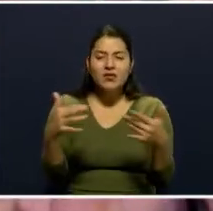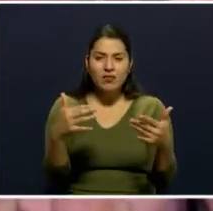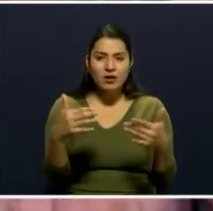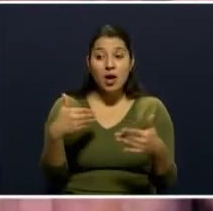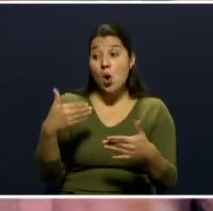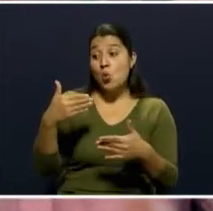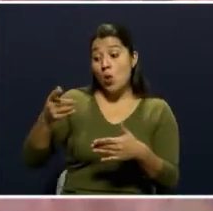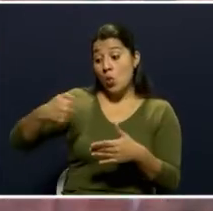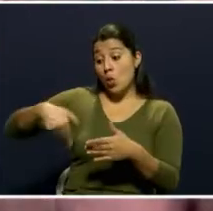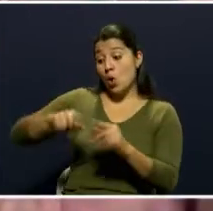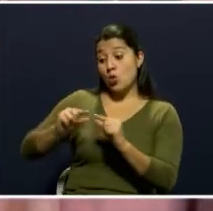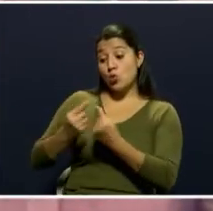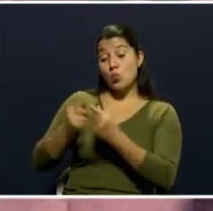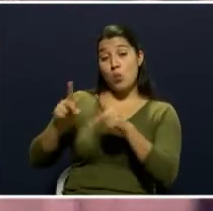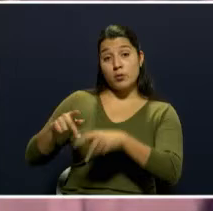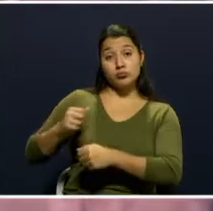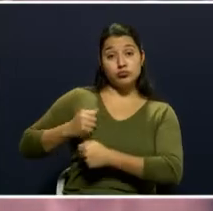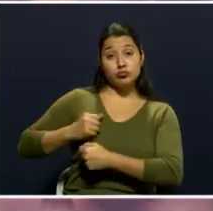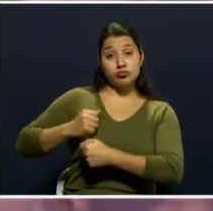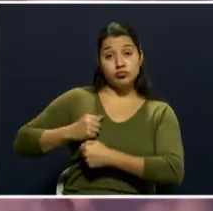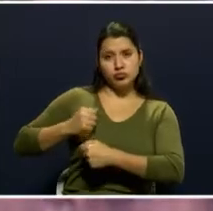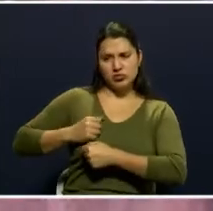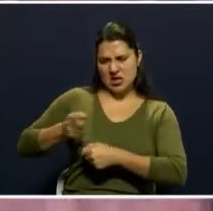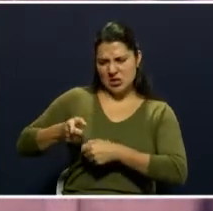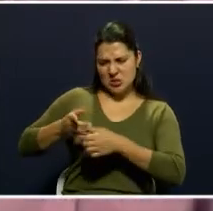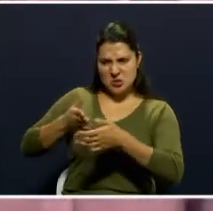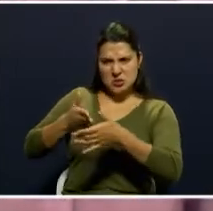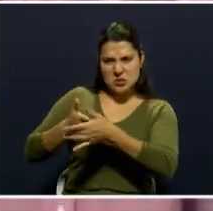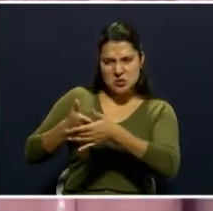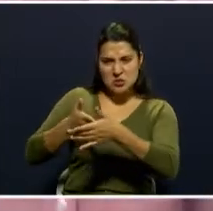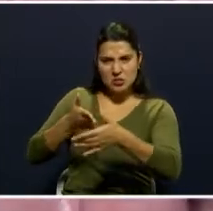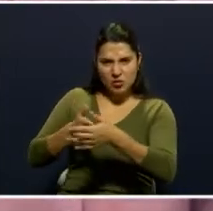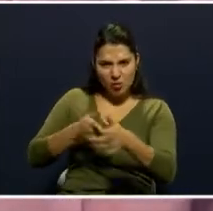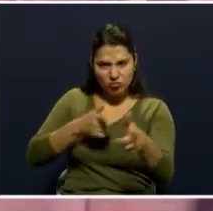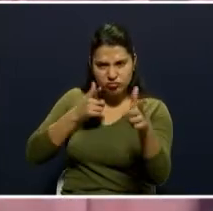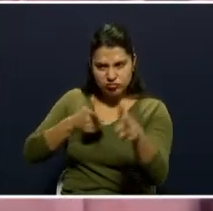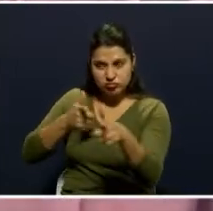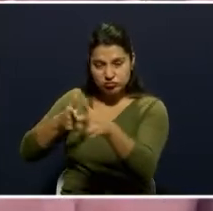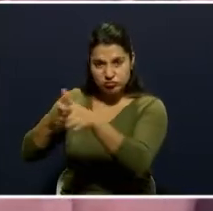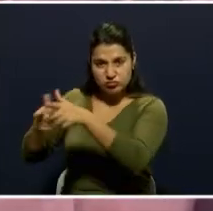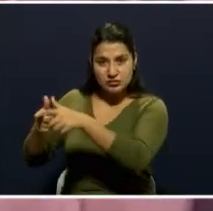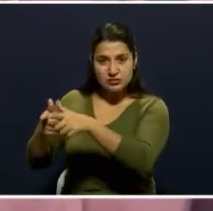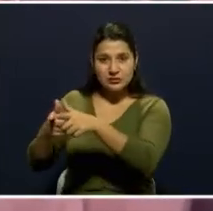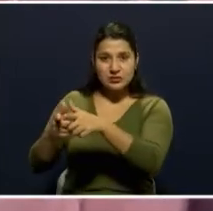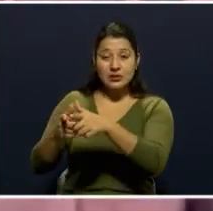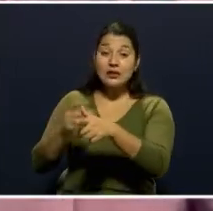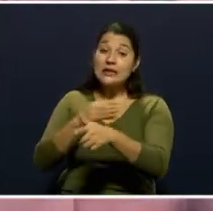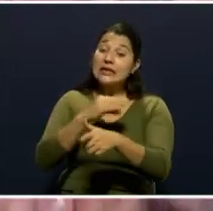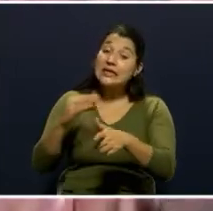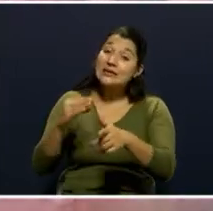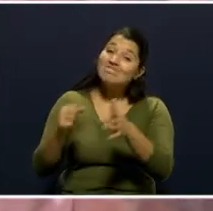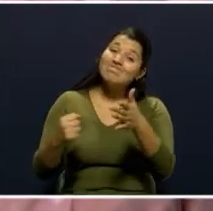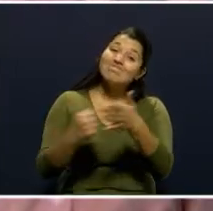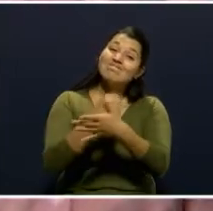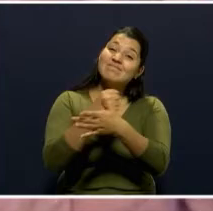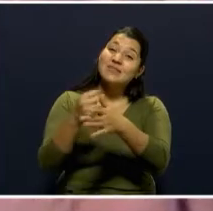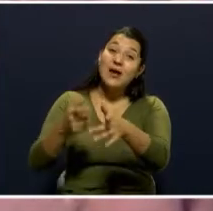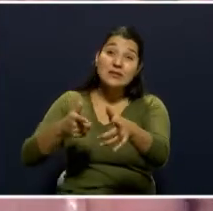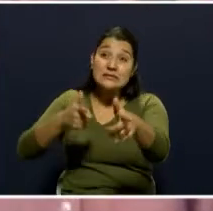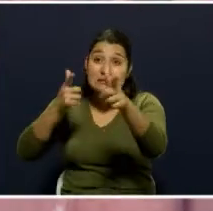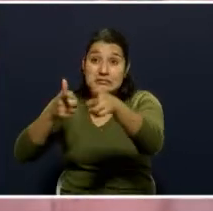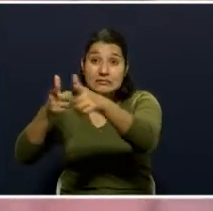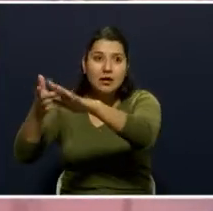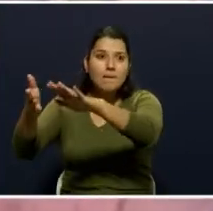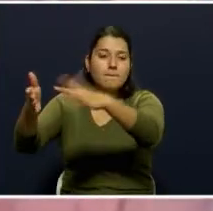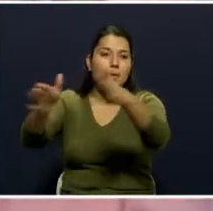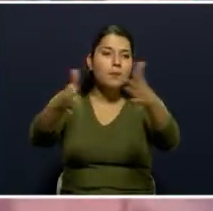da una ofensiva muy fuerte y desgraciadamente hiere civiles. Esto puede suceder. Esa